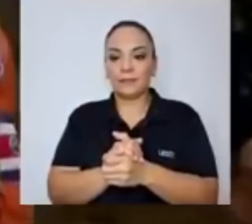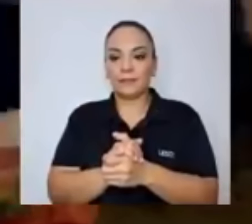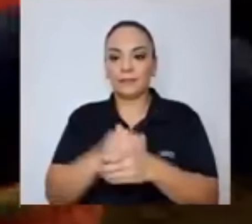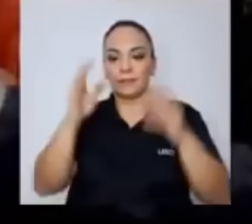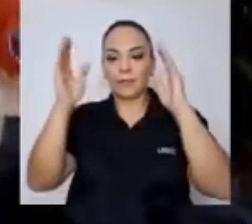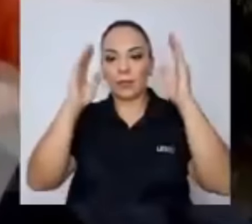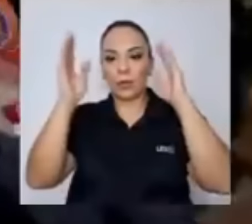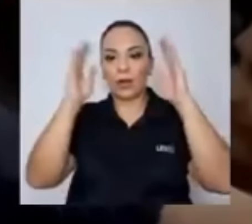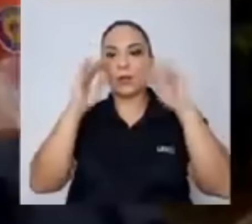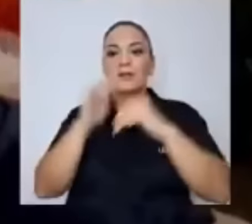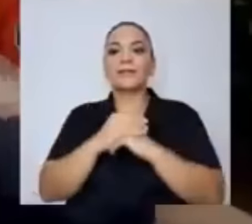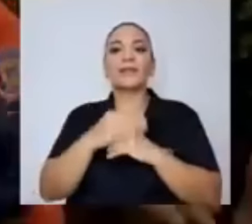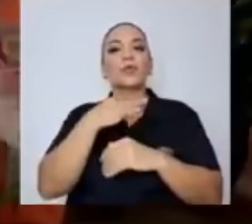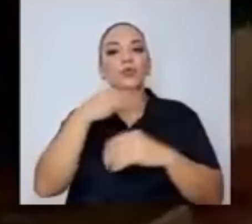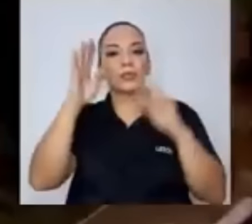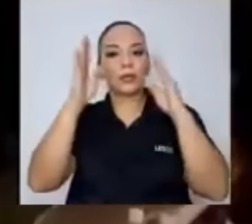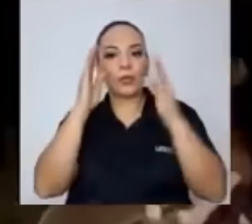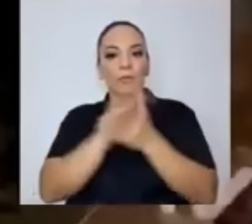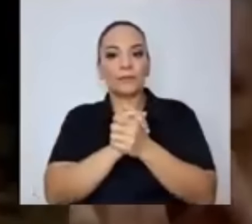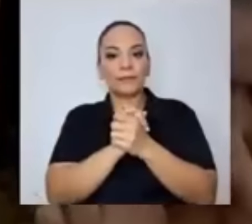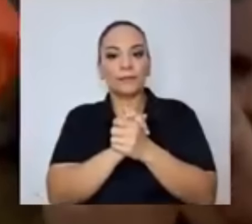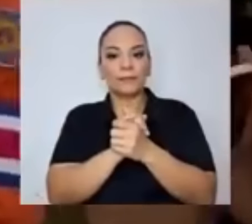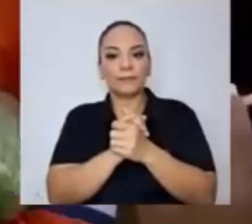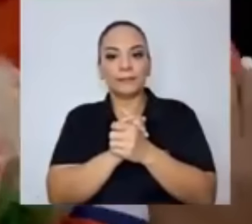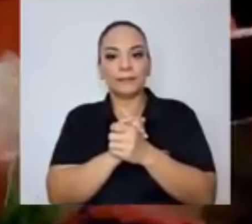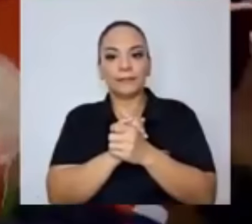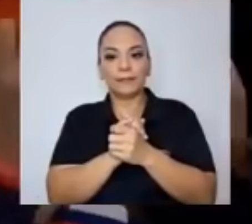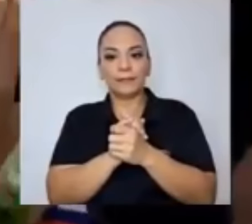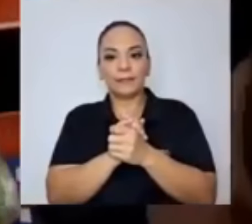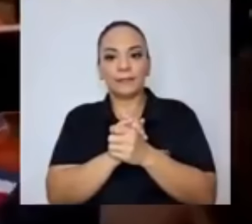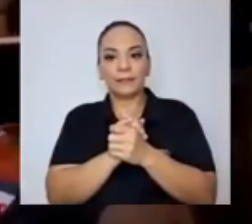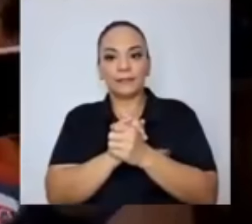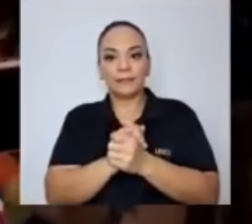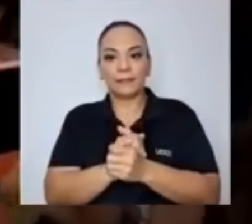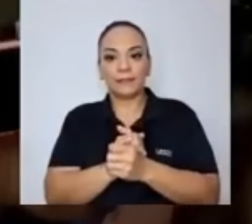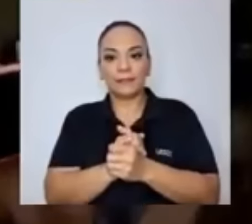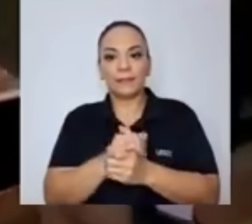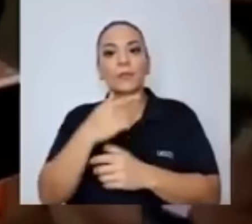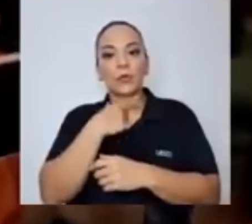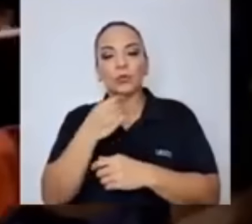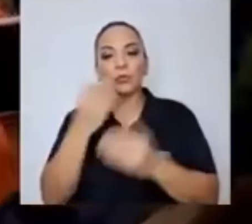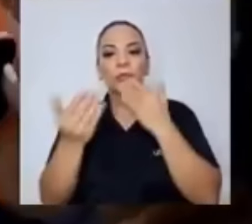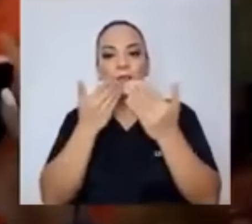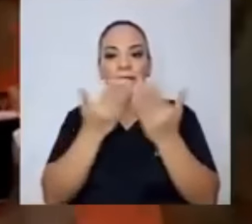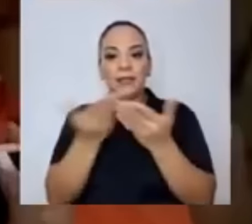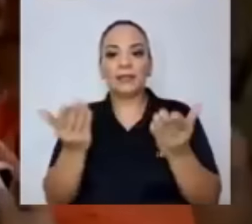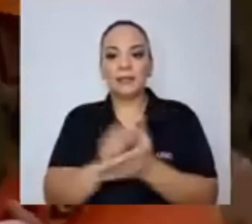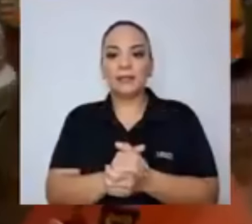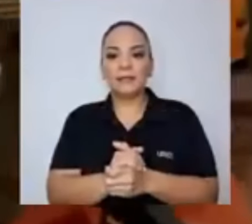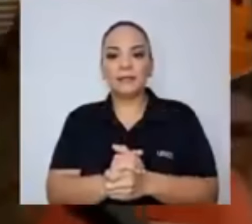usted? Gusto saludarlo. Amiga, qué gusto, muchísimas gracias.